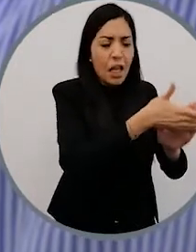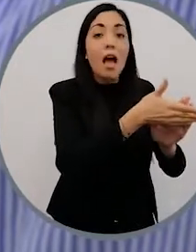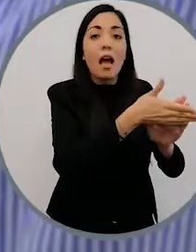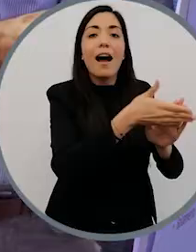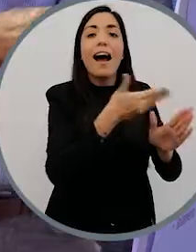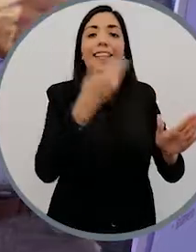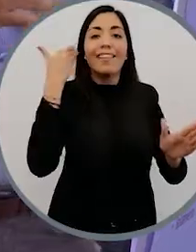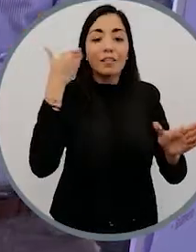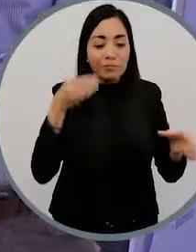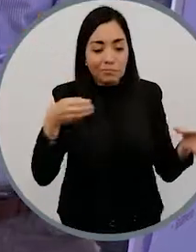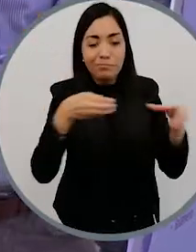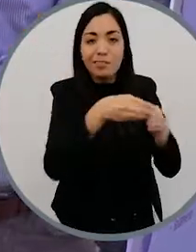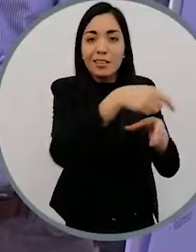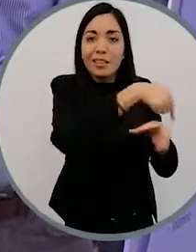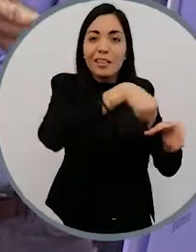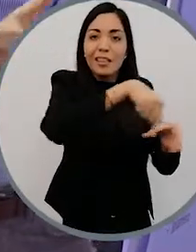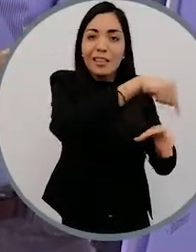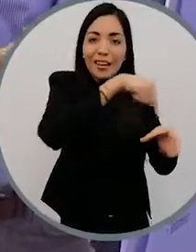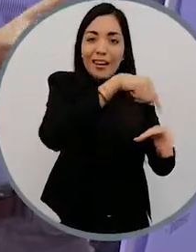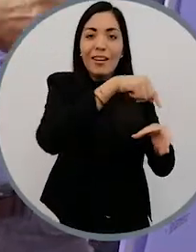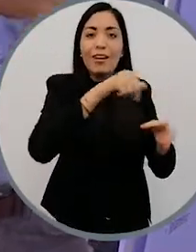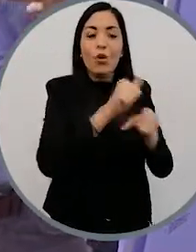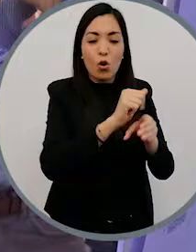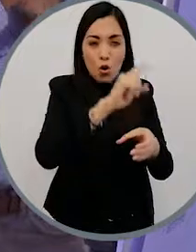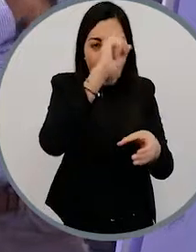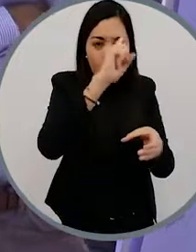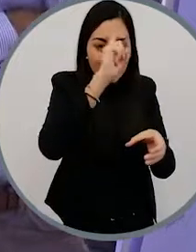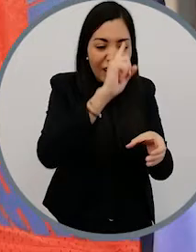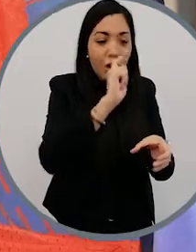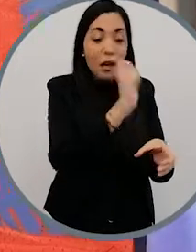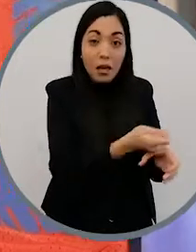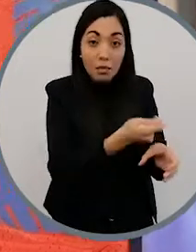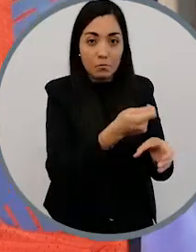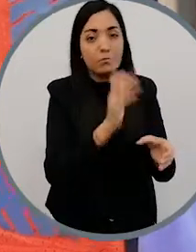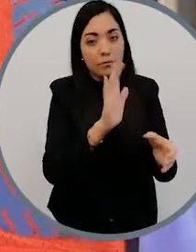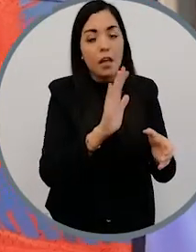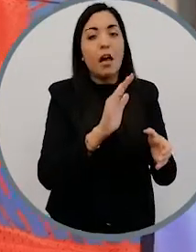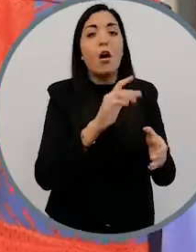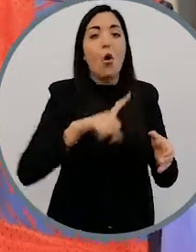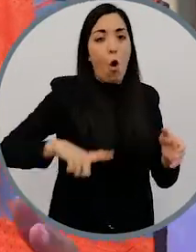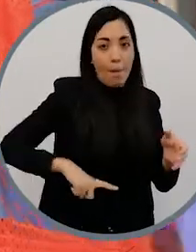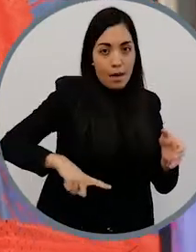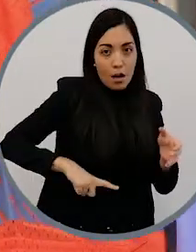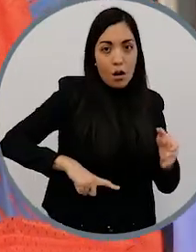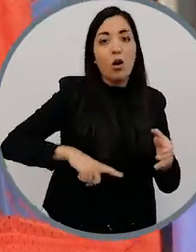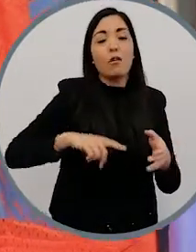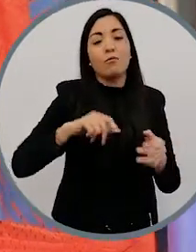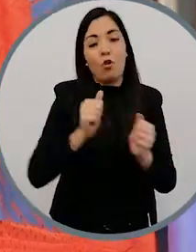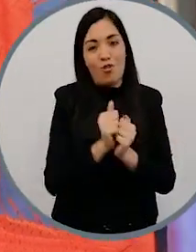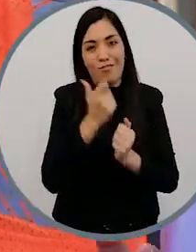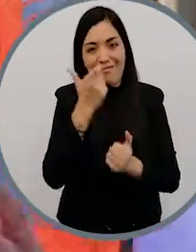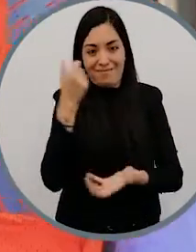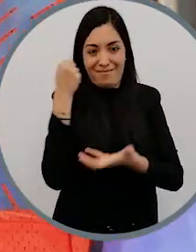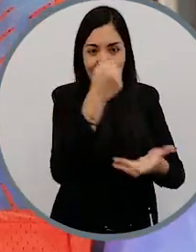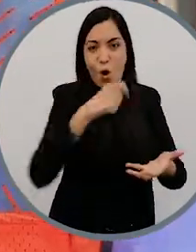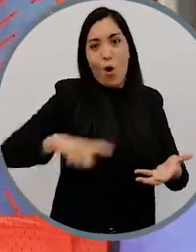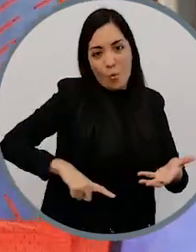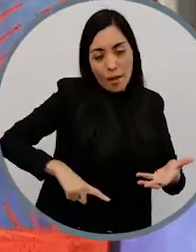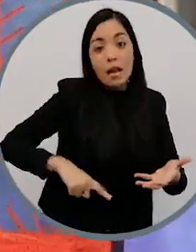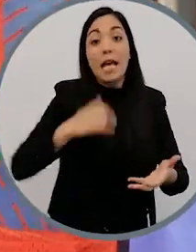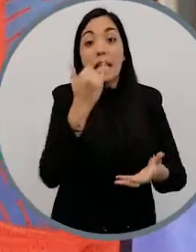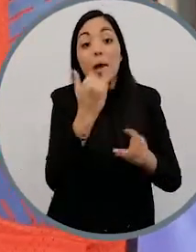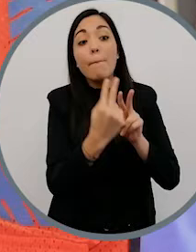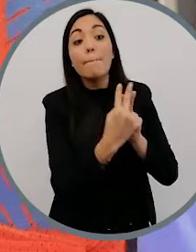Social de Colaboración. La infraestructura que se realiza por parte del Consejo se financia por parte del gobierno con recurso público y